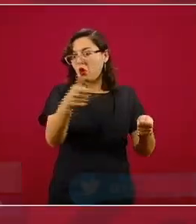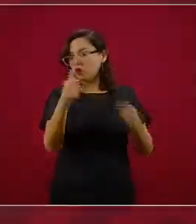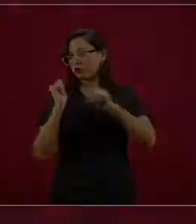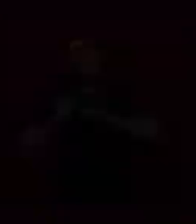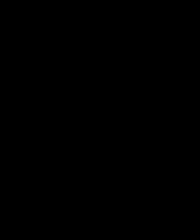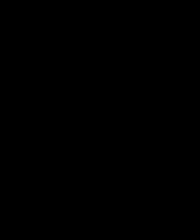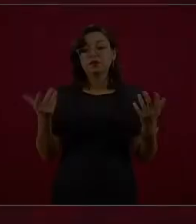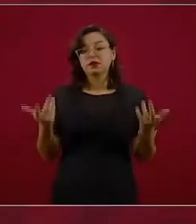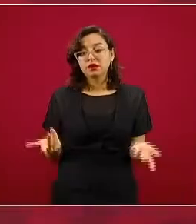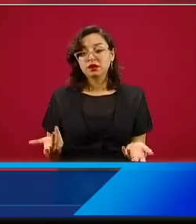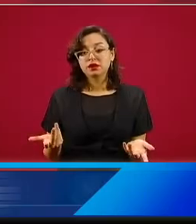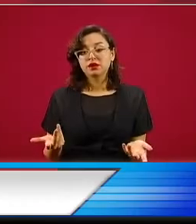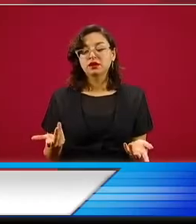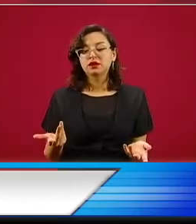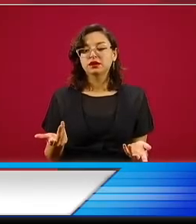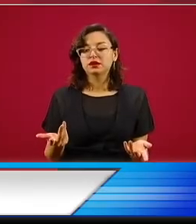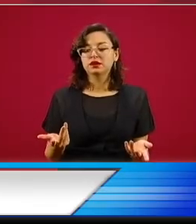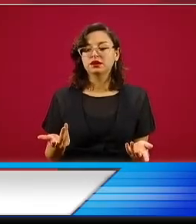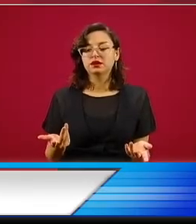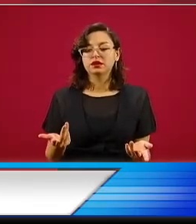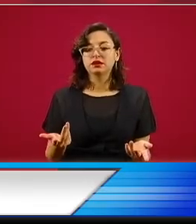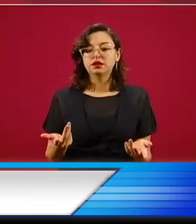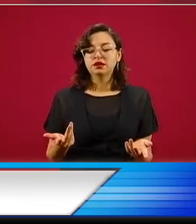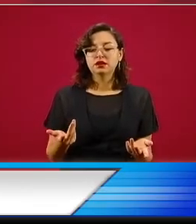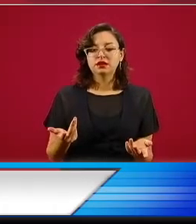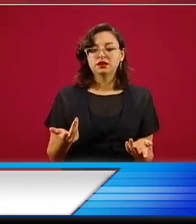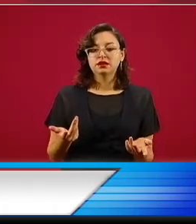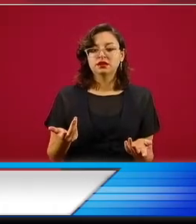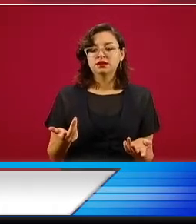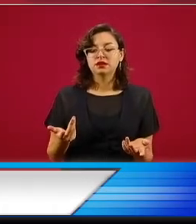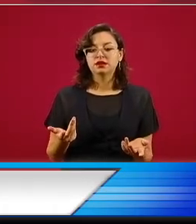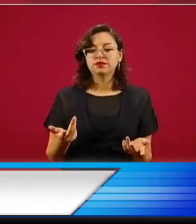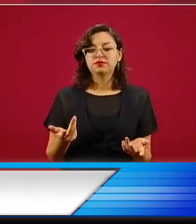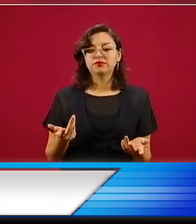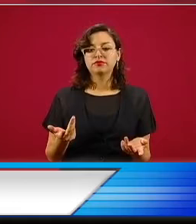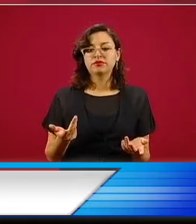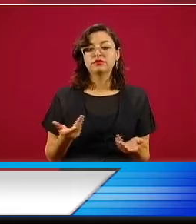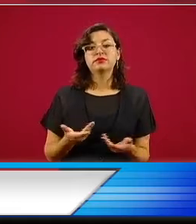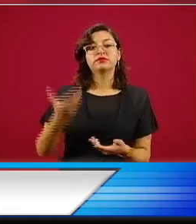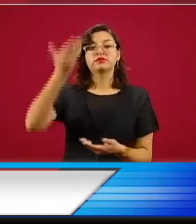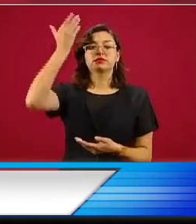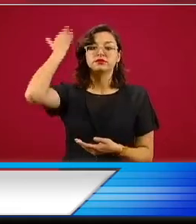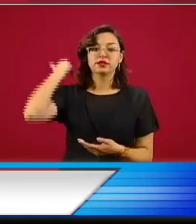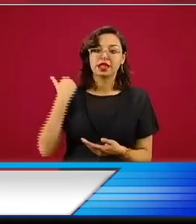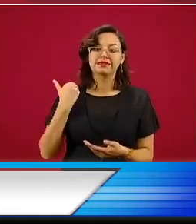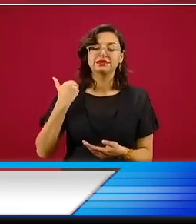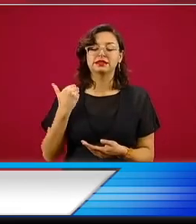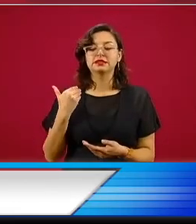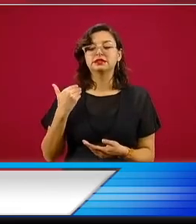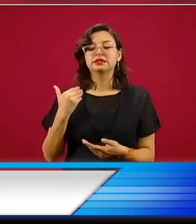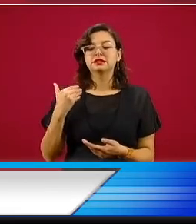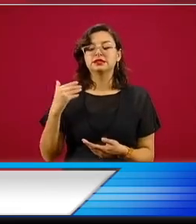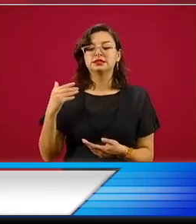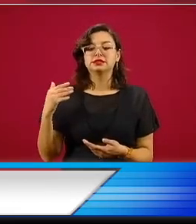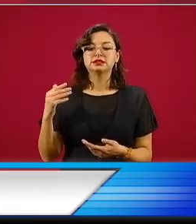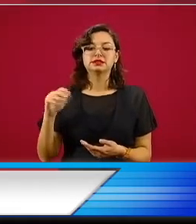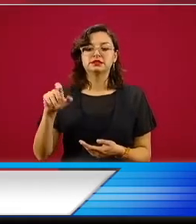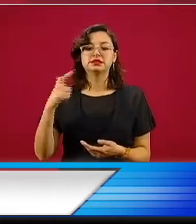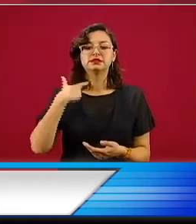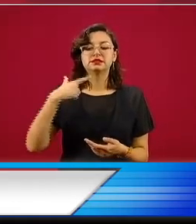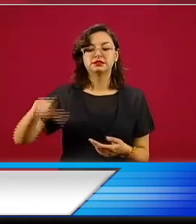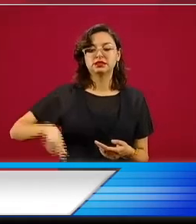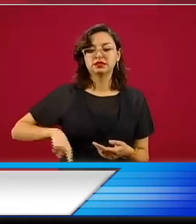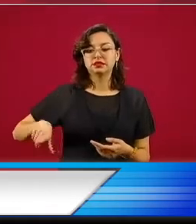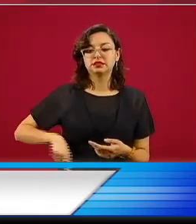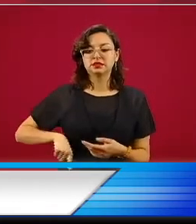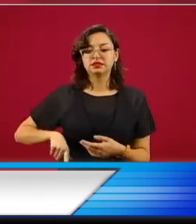sociales. Proyección del COVID-19. El presidente anuncia que este jueves se presentará una proyección sobre la